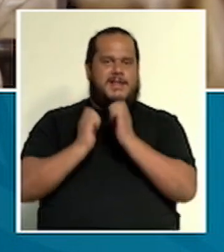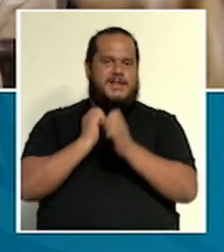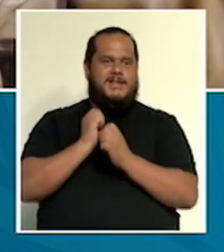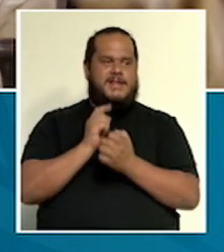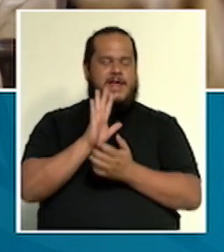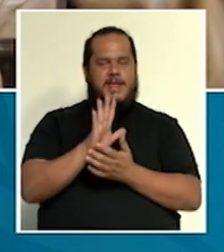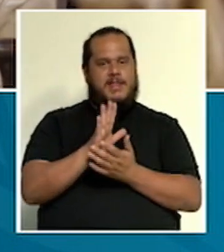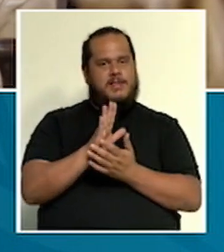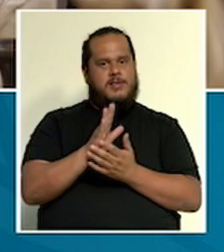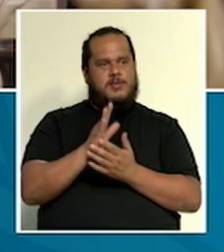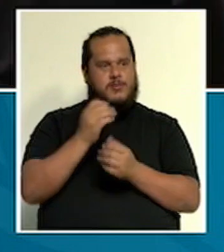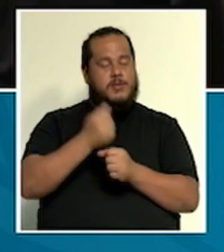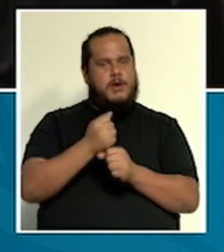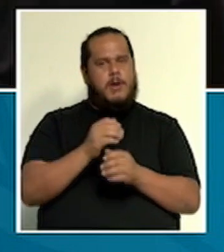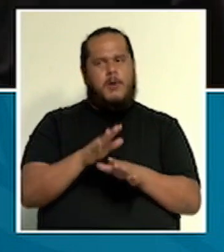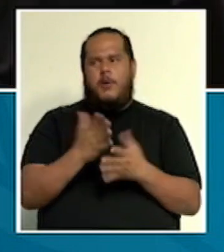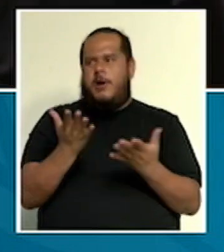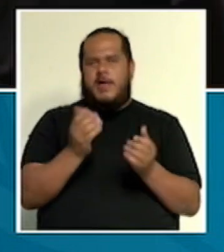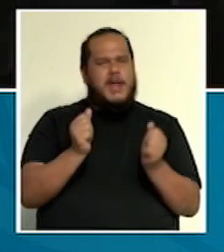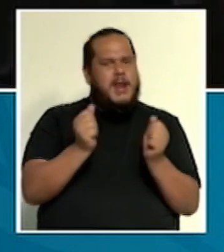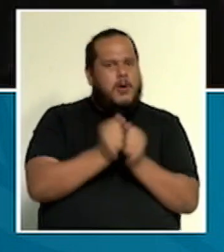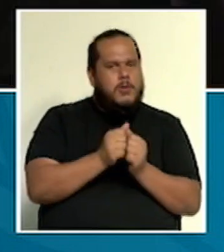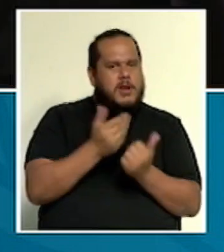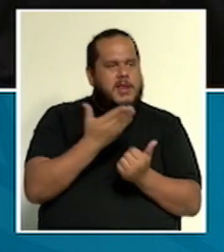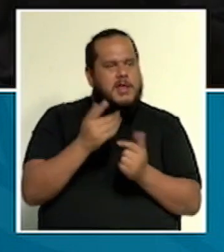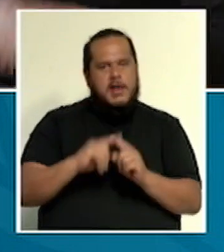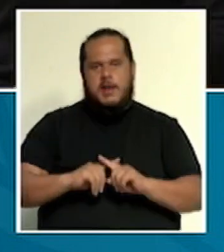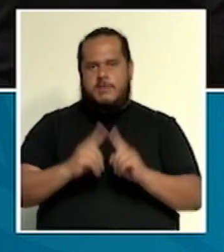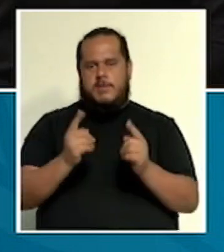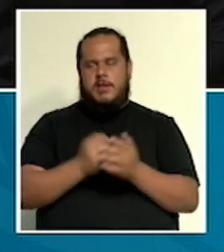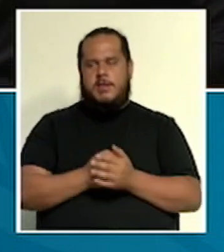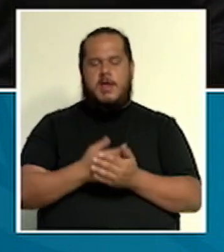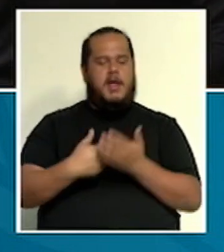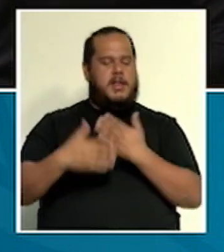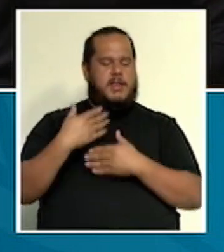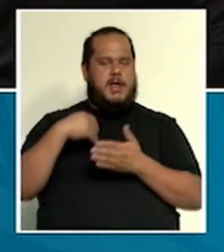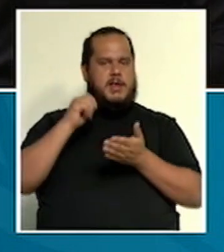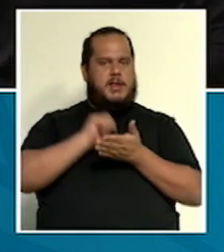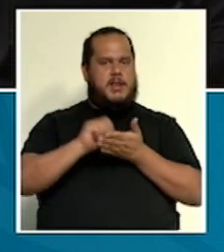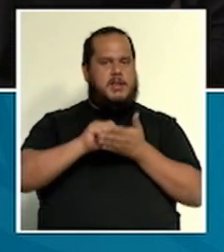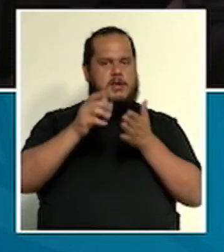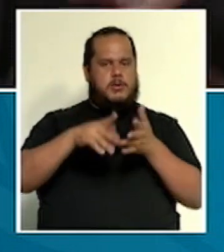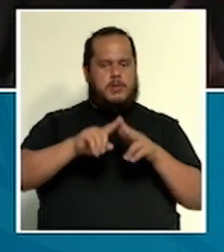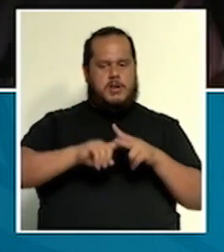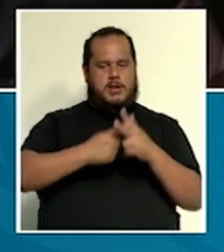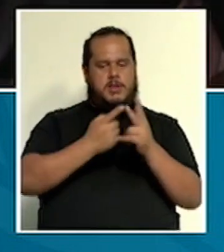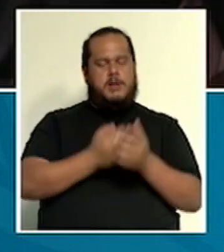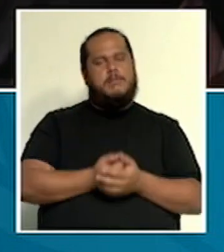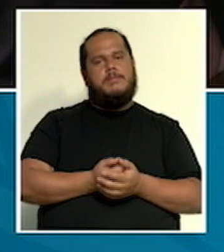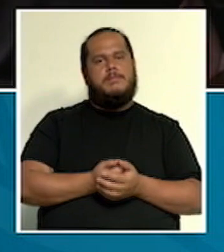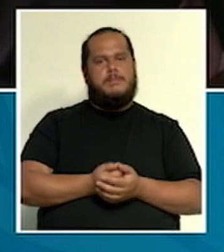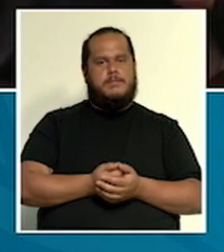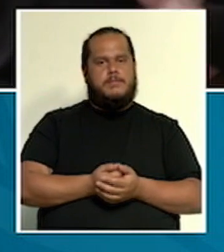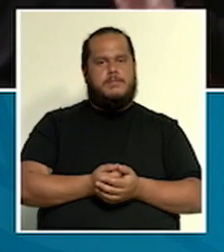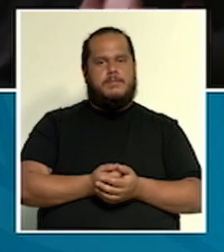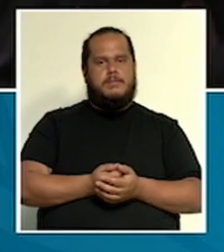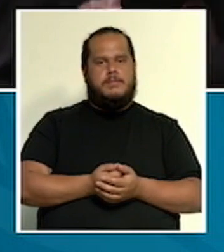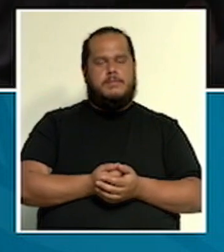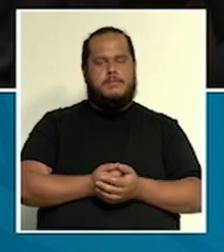obra? ¿Qué la une y qué la diferencia de aquella escritora inicial?